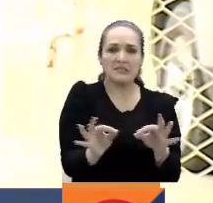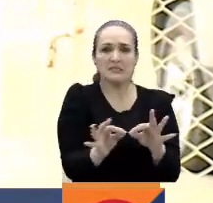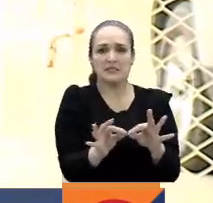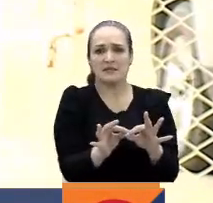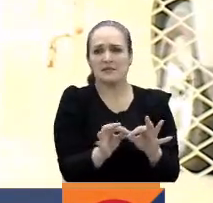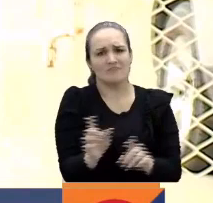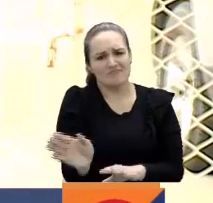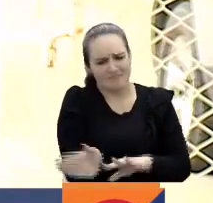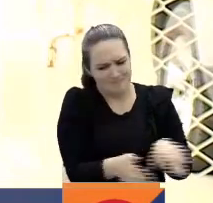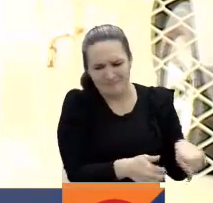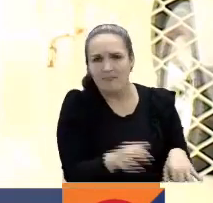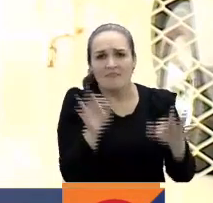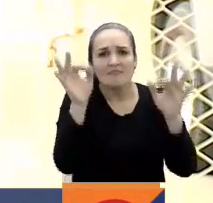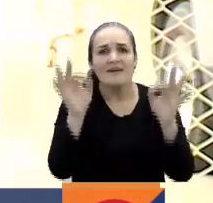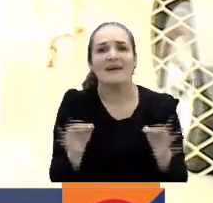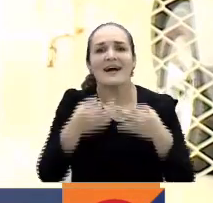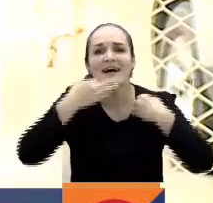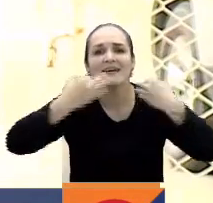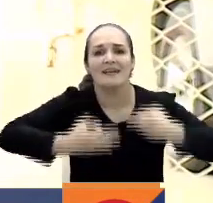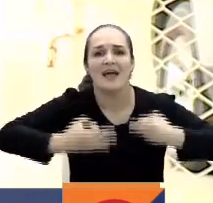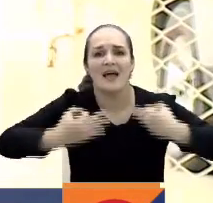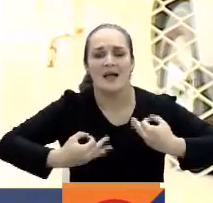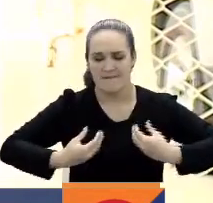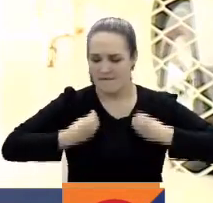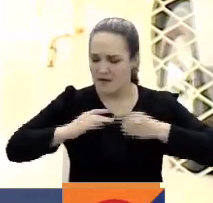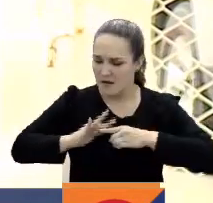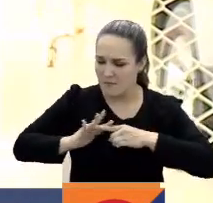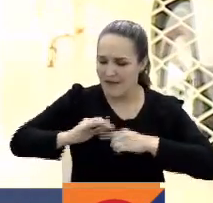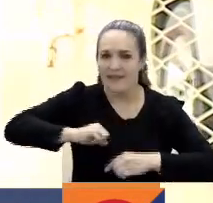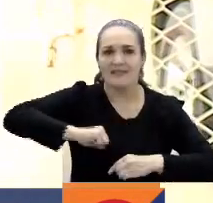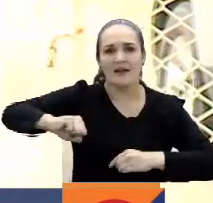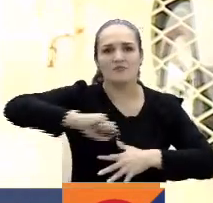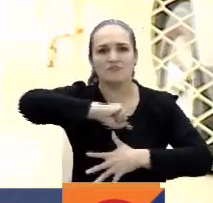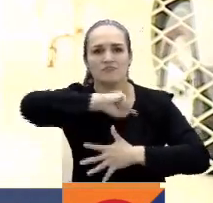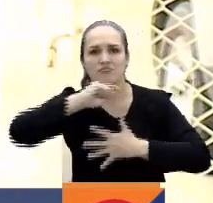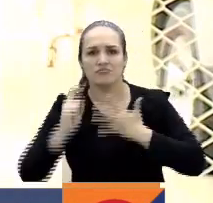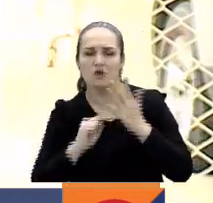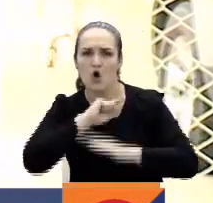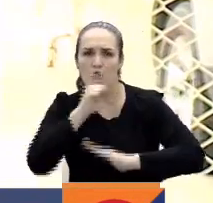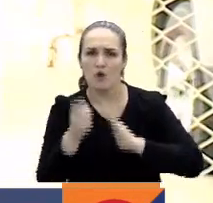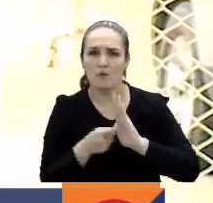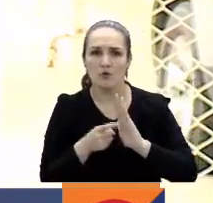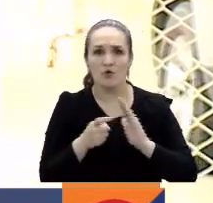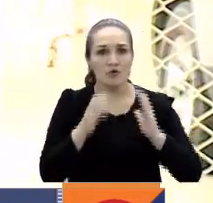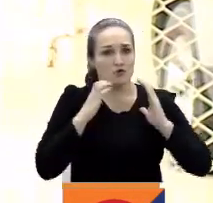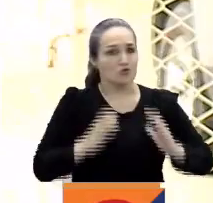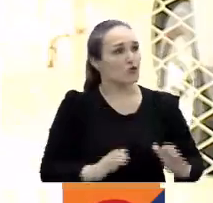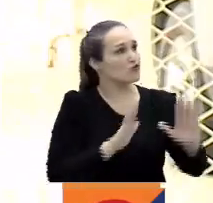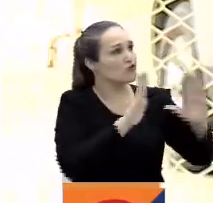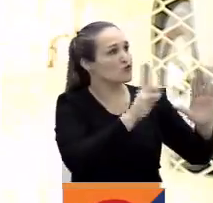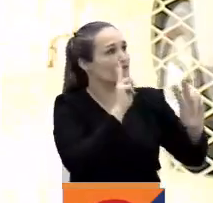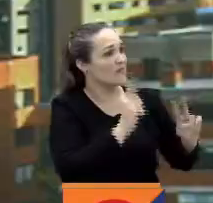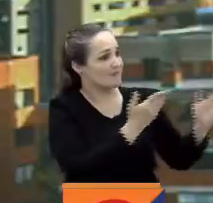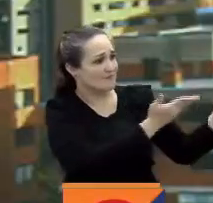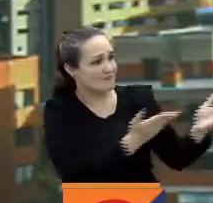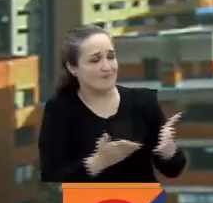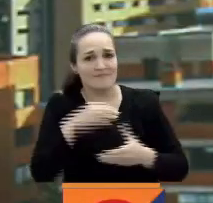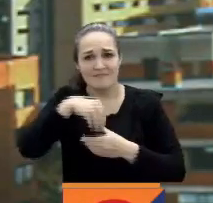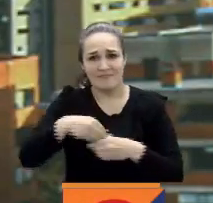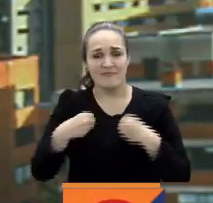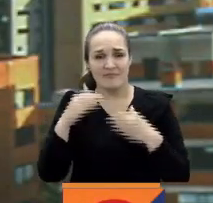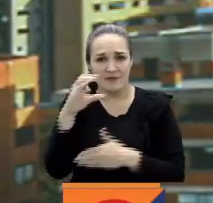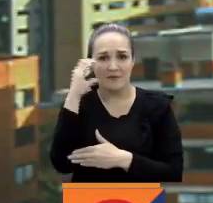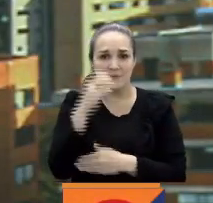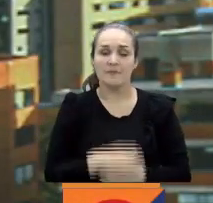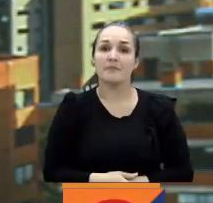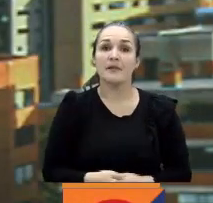una real vivencia de derechos plenos como ciudadanos venezolanos acogidos en Colombia. El